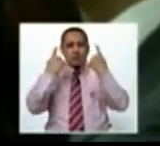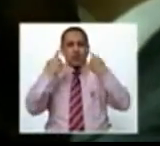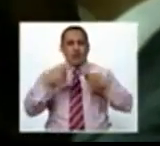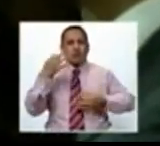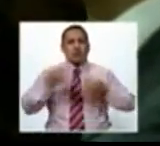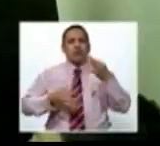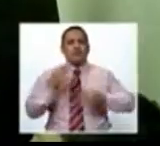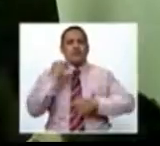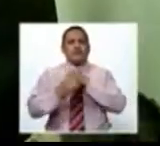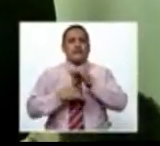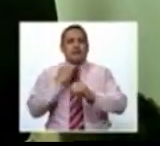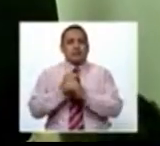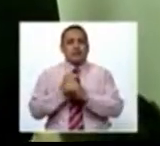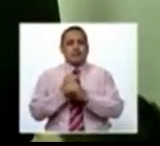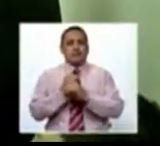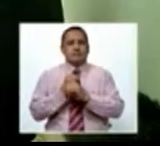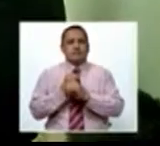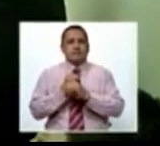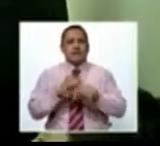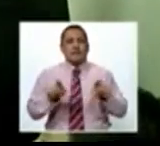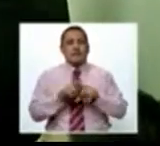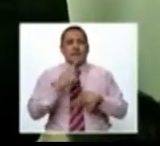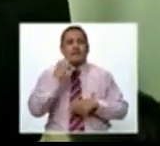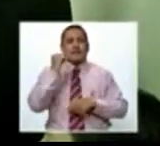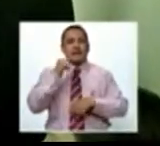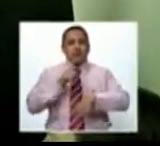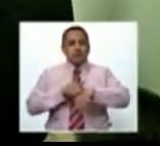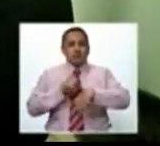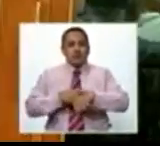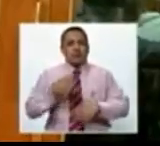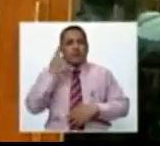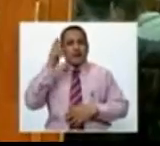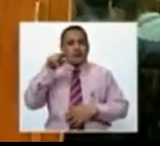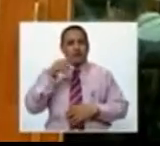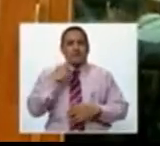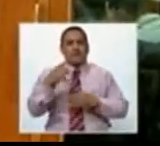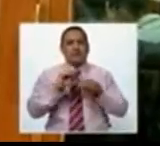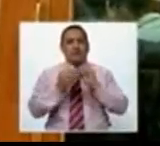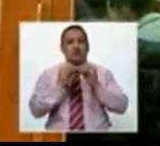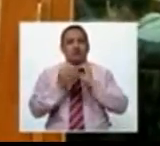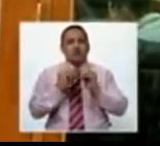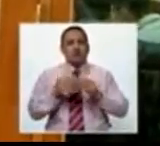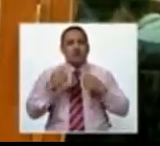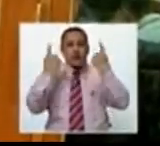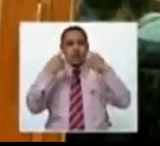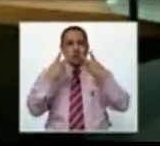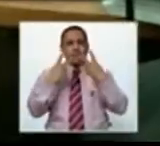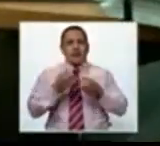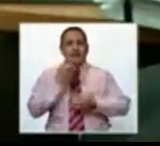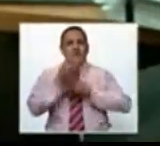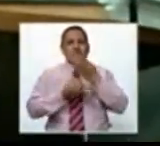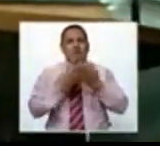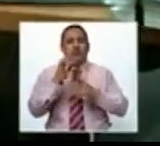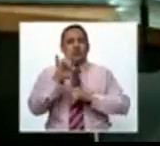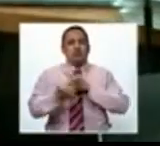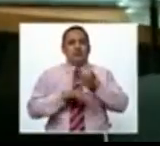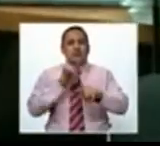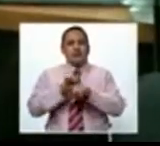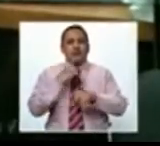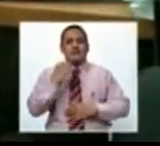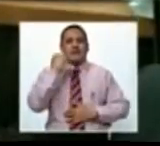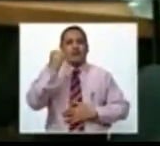judicial internacional. El derecho al plazo razonable se encuentra regulado en el marco de la Declaración Universal de los